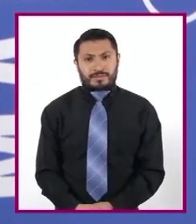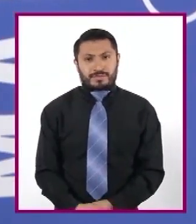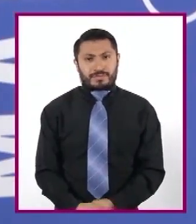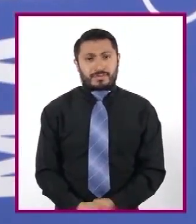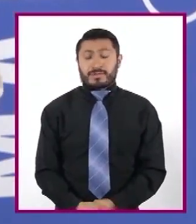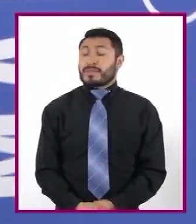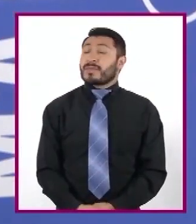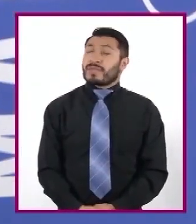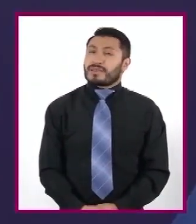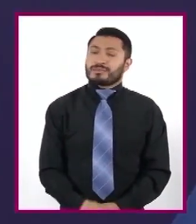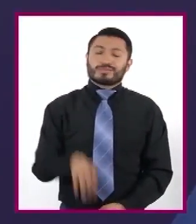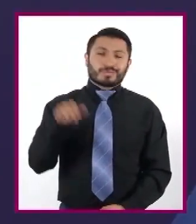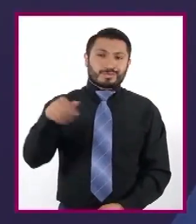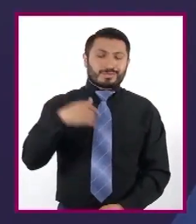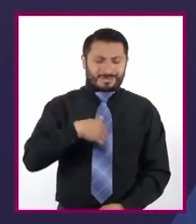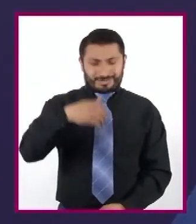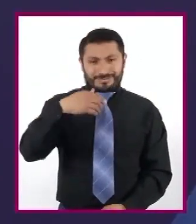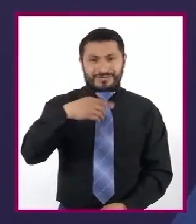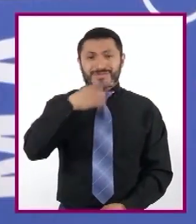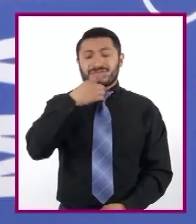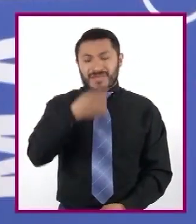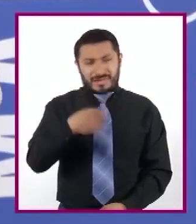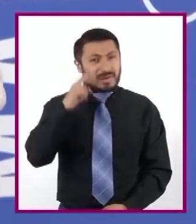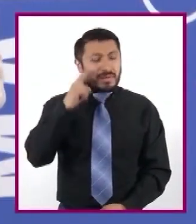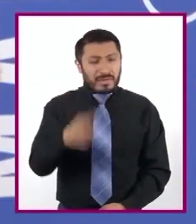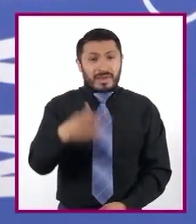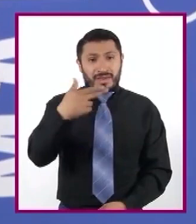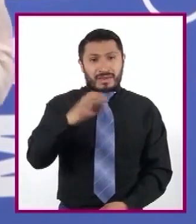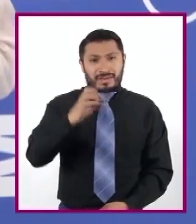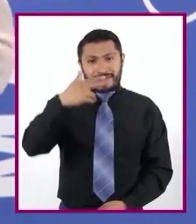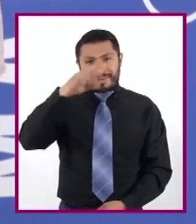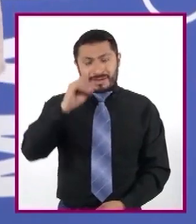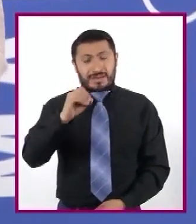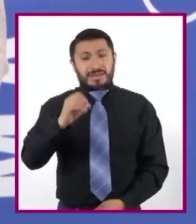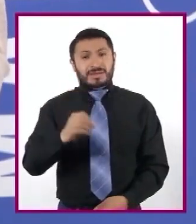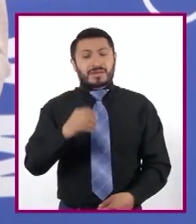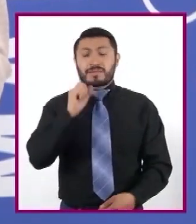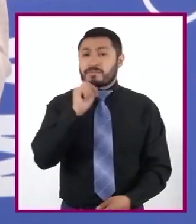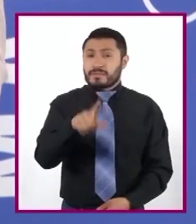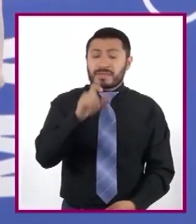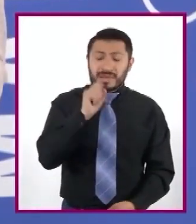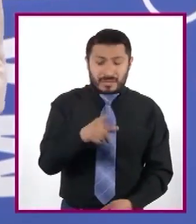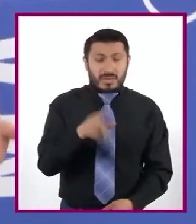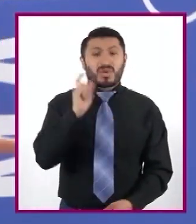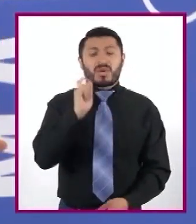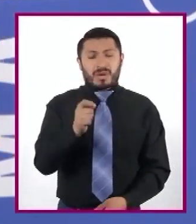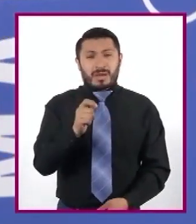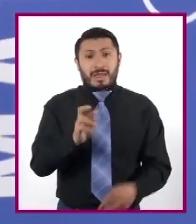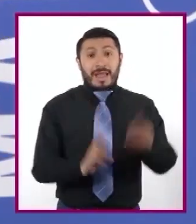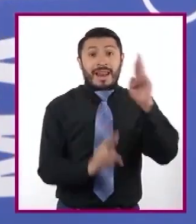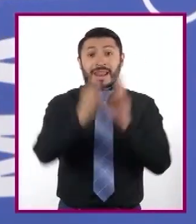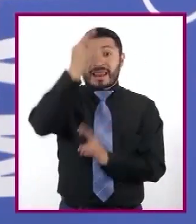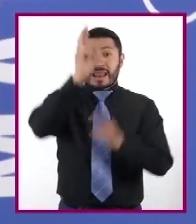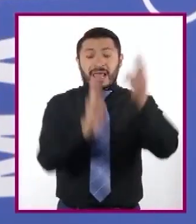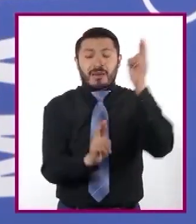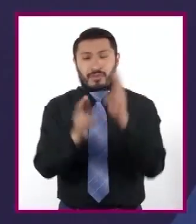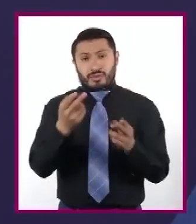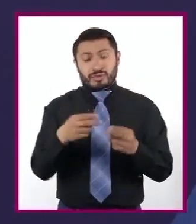Profesor, ya sé que hecho se repite pero con diferentes palabras. La Revolución Mexicana y movimiento